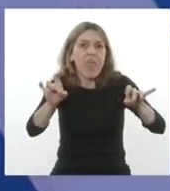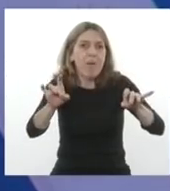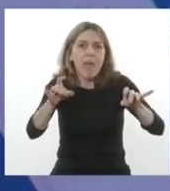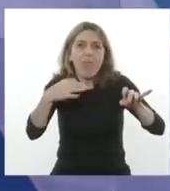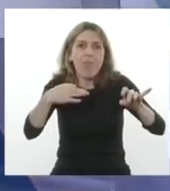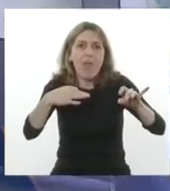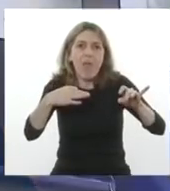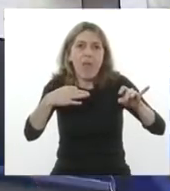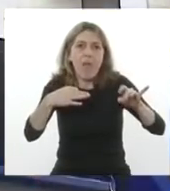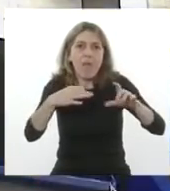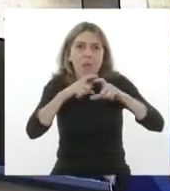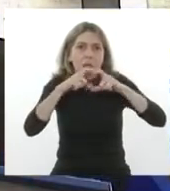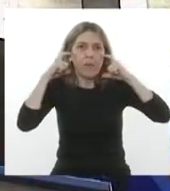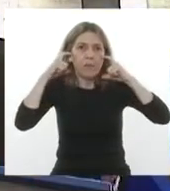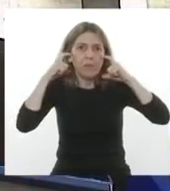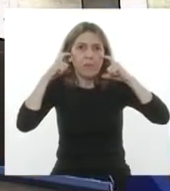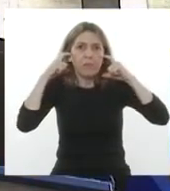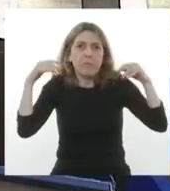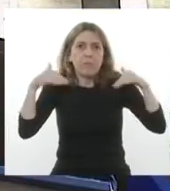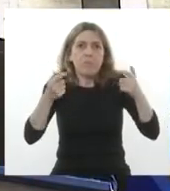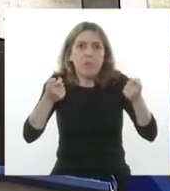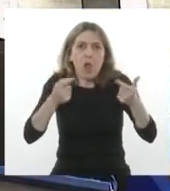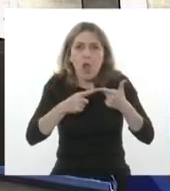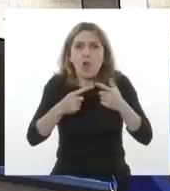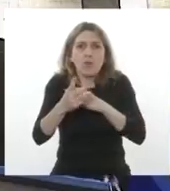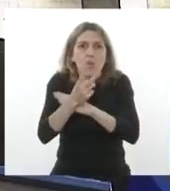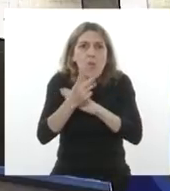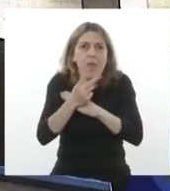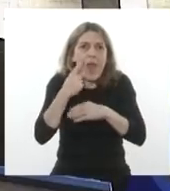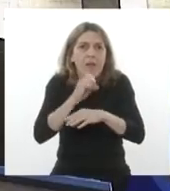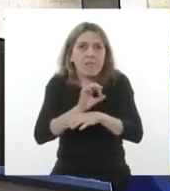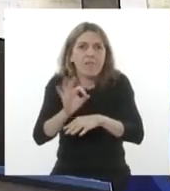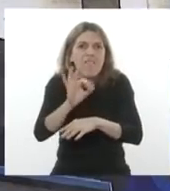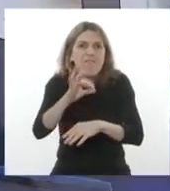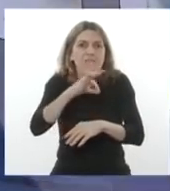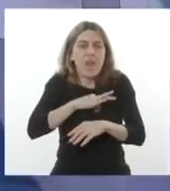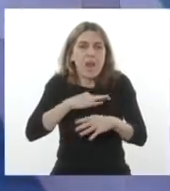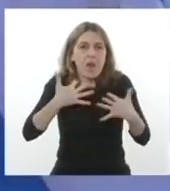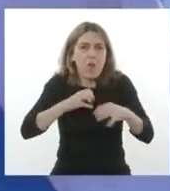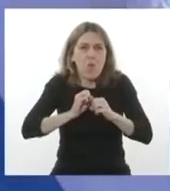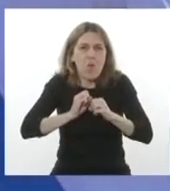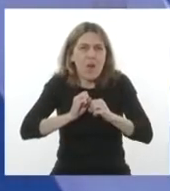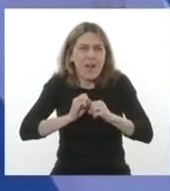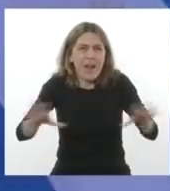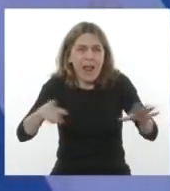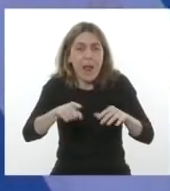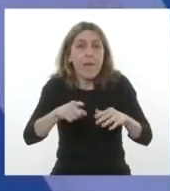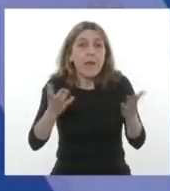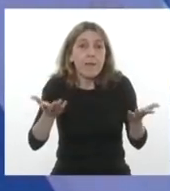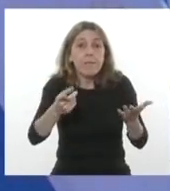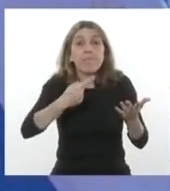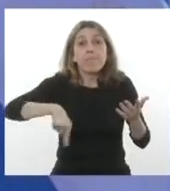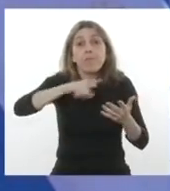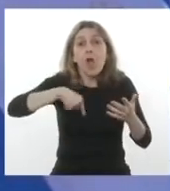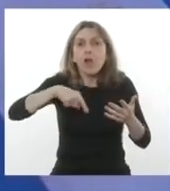a tener nuestras caras tapadas para protegernos y preservarnos de un virus que es muy dañino con nosotros,